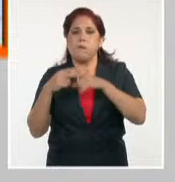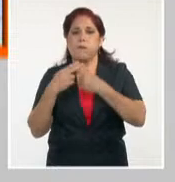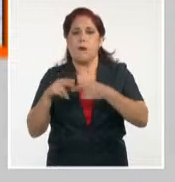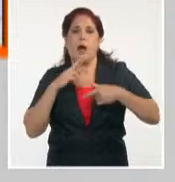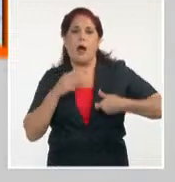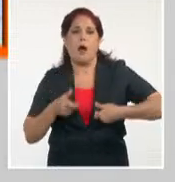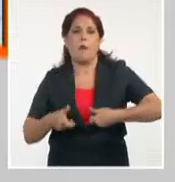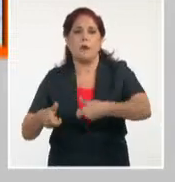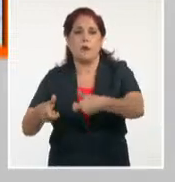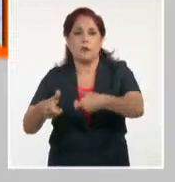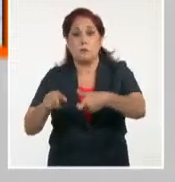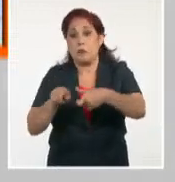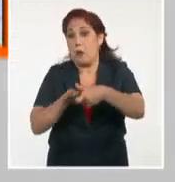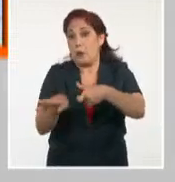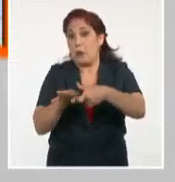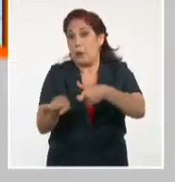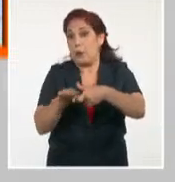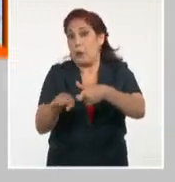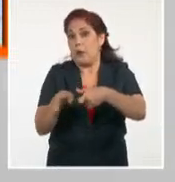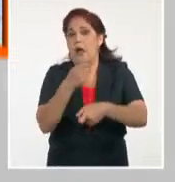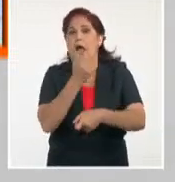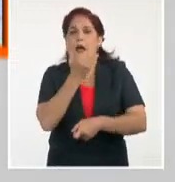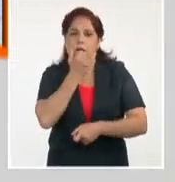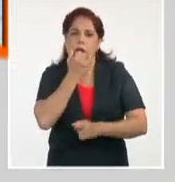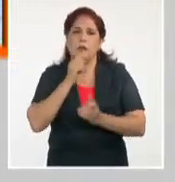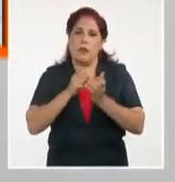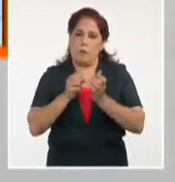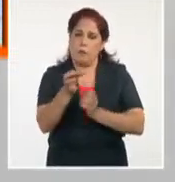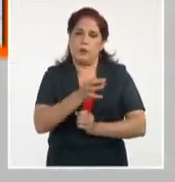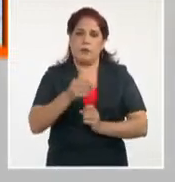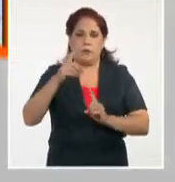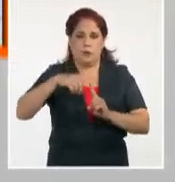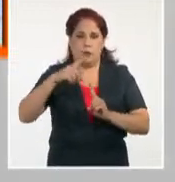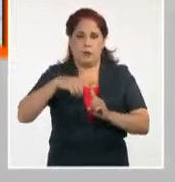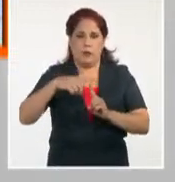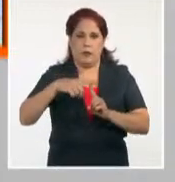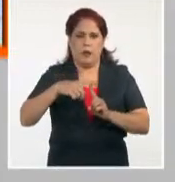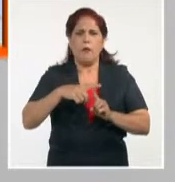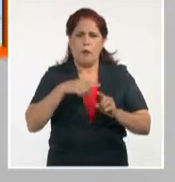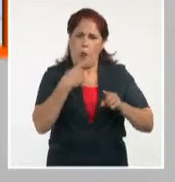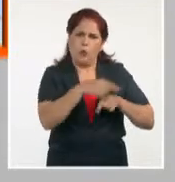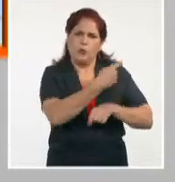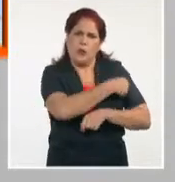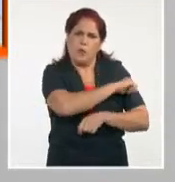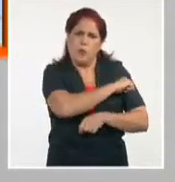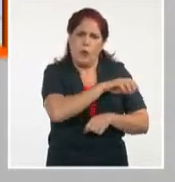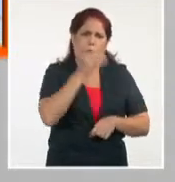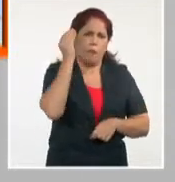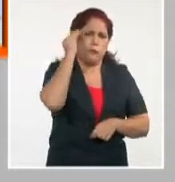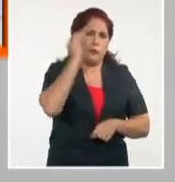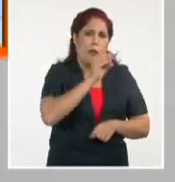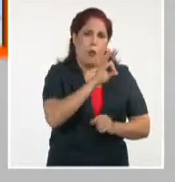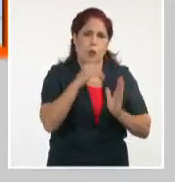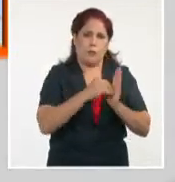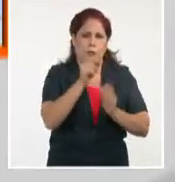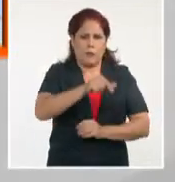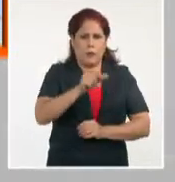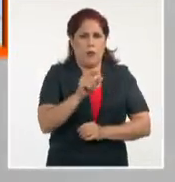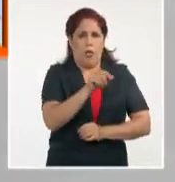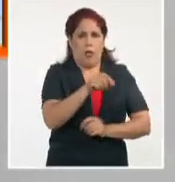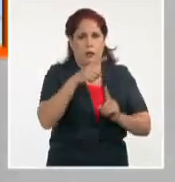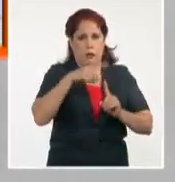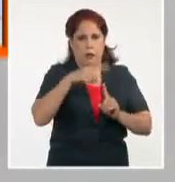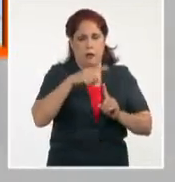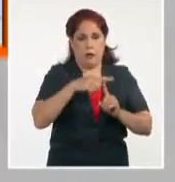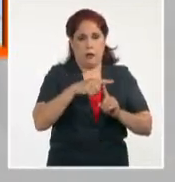parte de los habitantes de Trinidad, porque la Trinidad tiene otra fuente de abasto que también las abastece, unas 8.000 personas. Por falta de